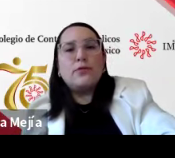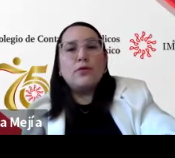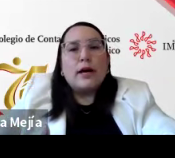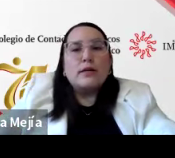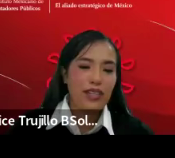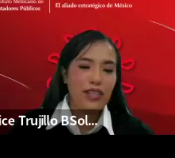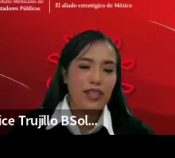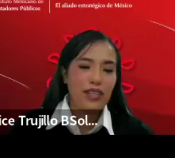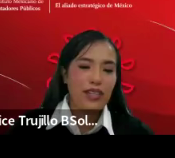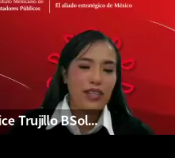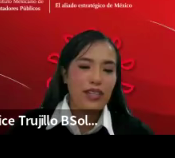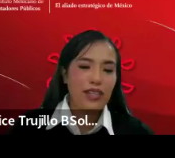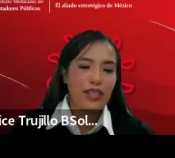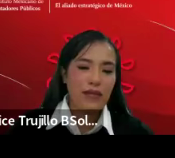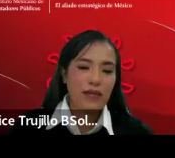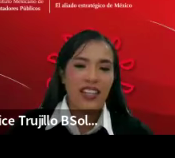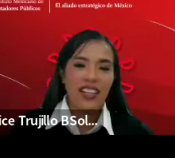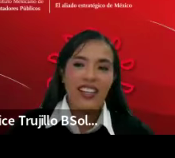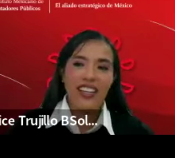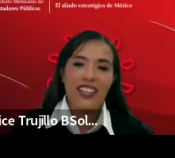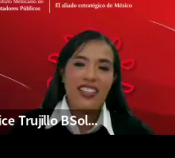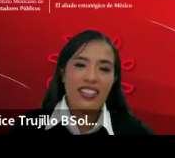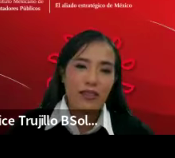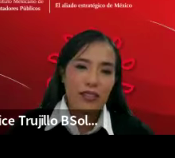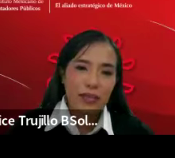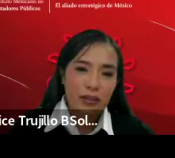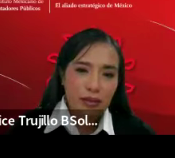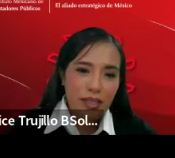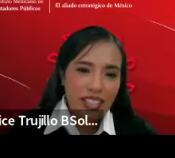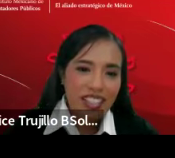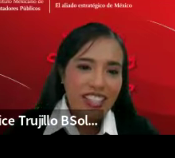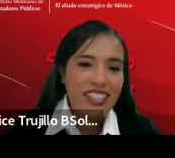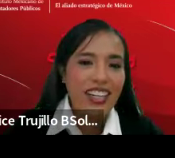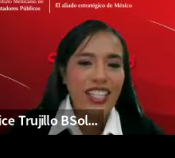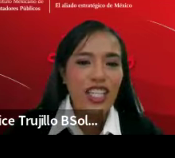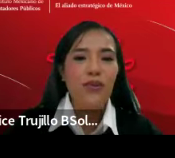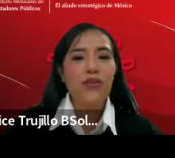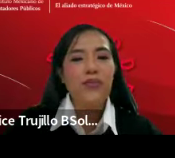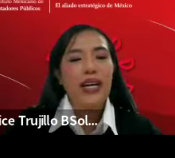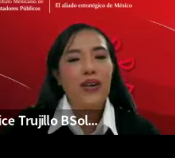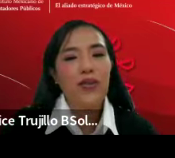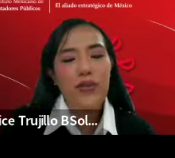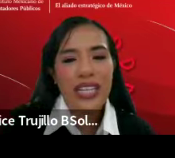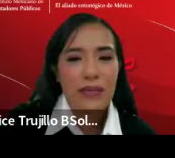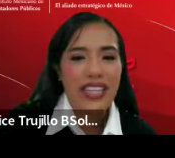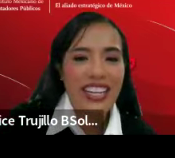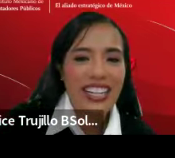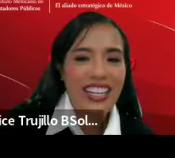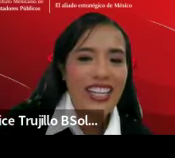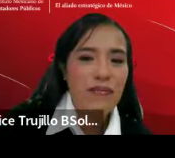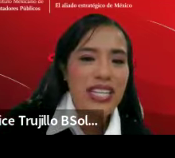Pues este fue un Tenemos caso. Sí, una adelante. pregunta. Tenemos una pregunta. Dice, si recibo un